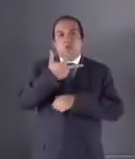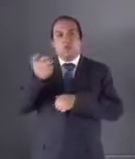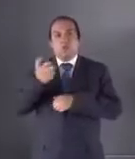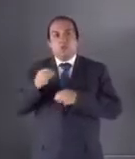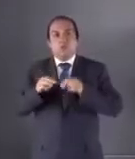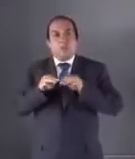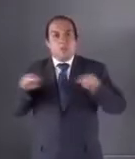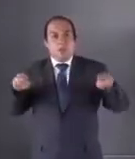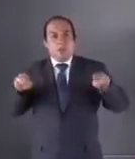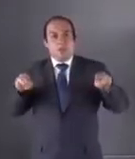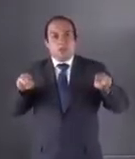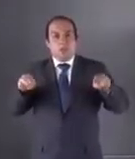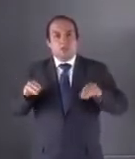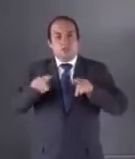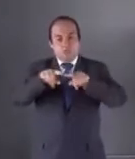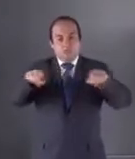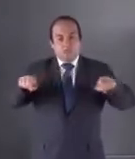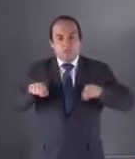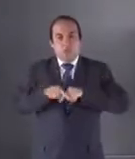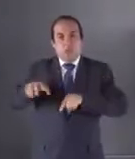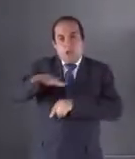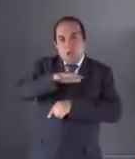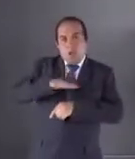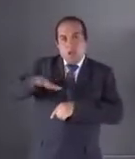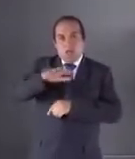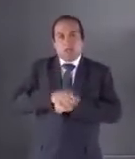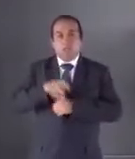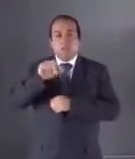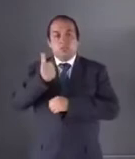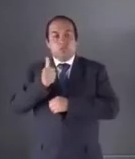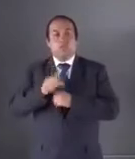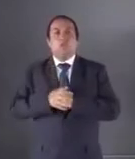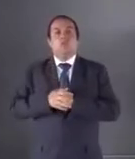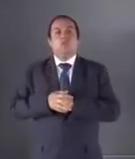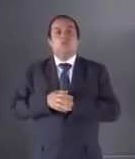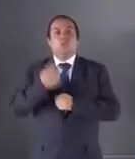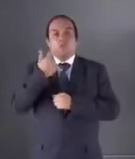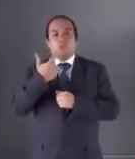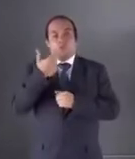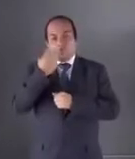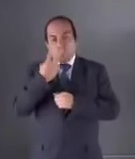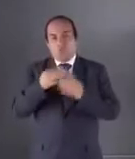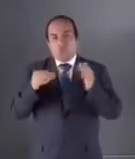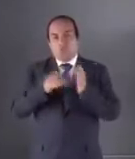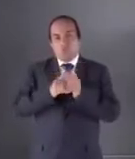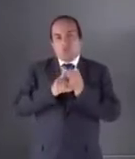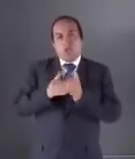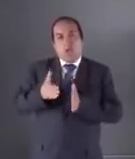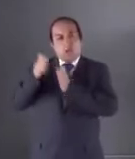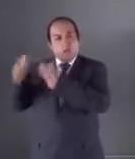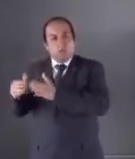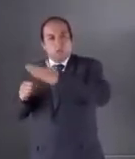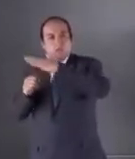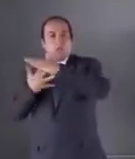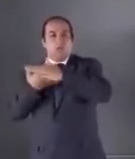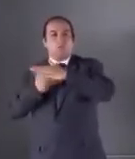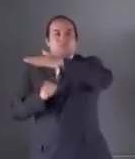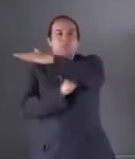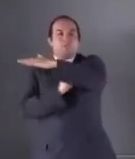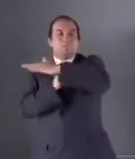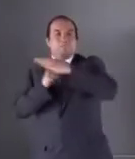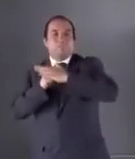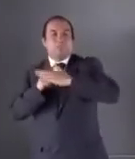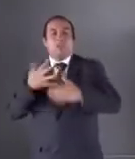de terreno y otros 2.900 metros cuadrados de construcción. Está al lado de un Pilares y se